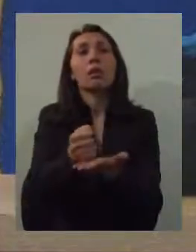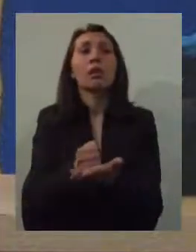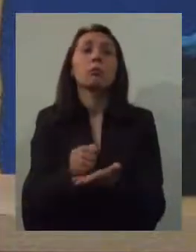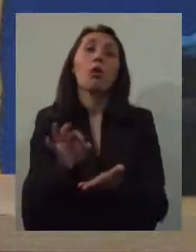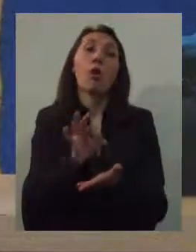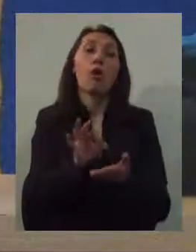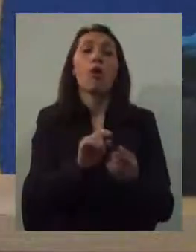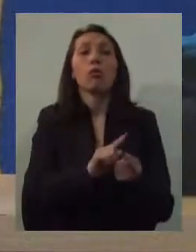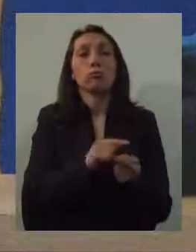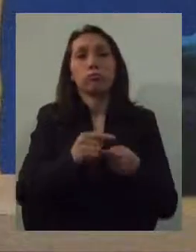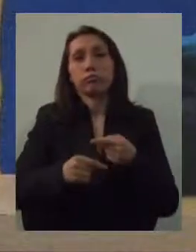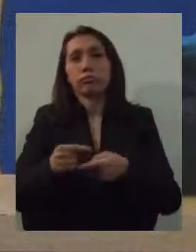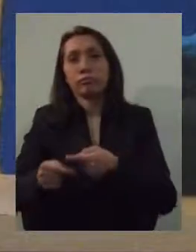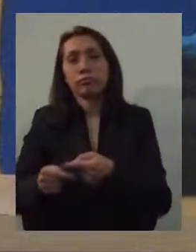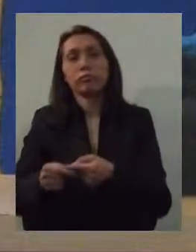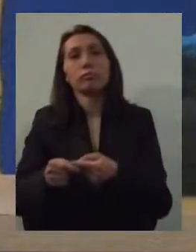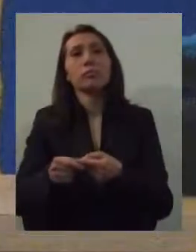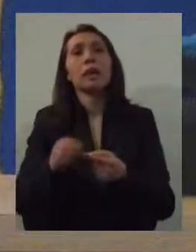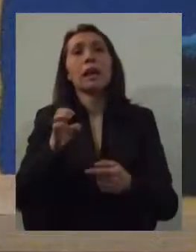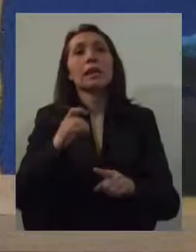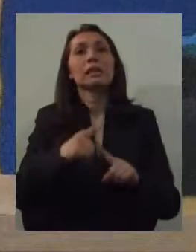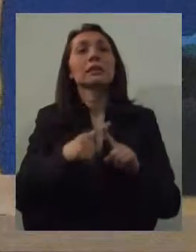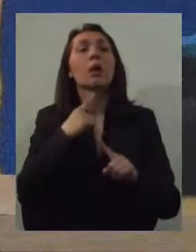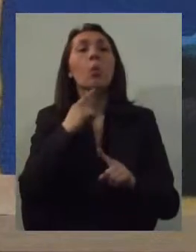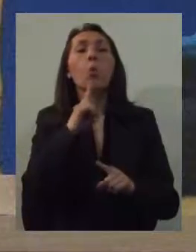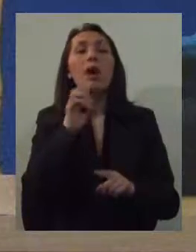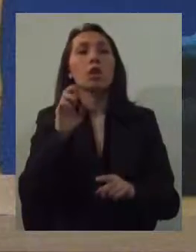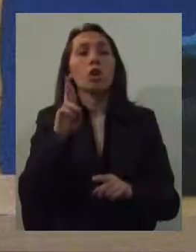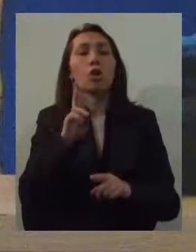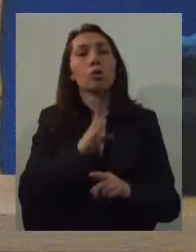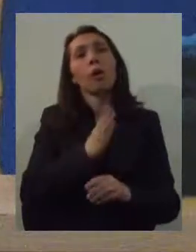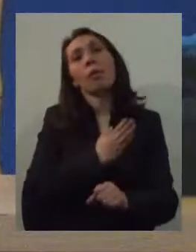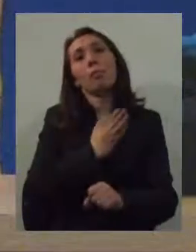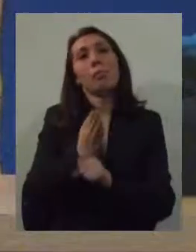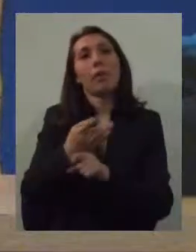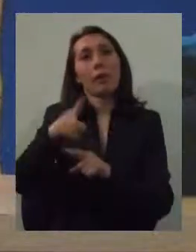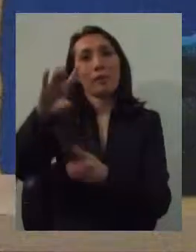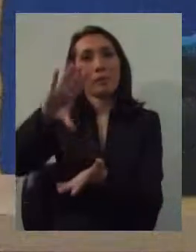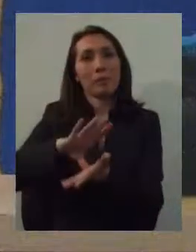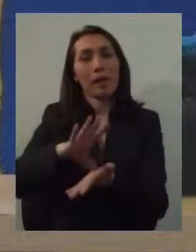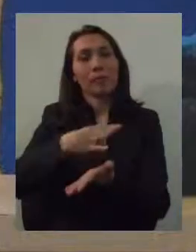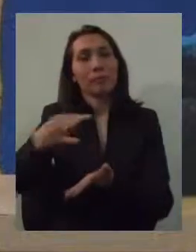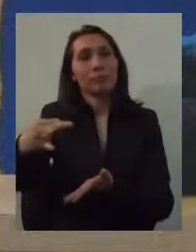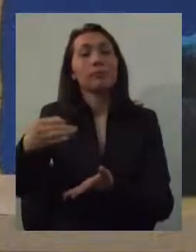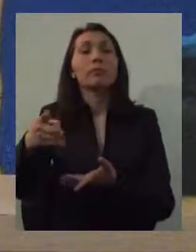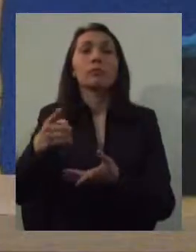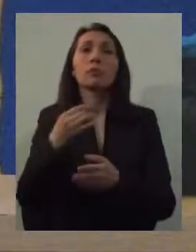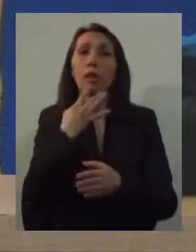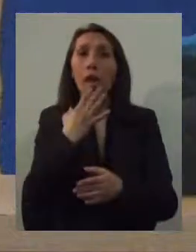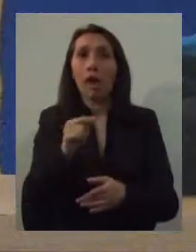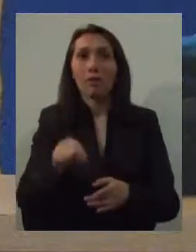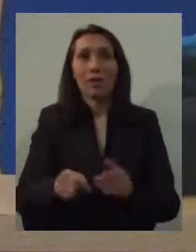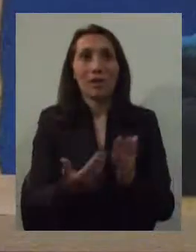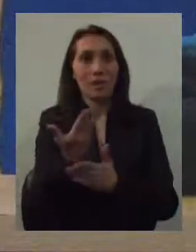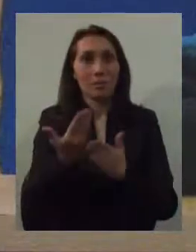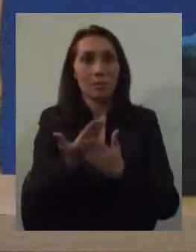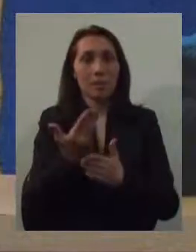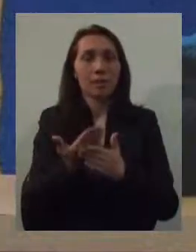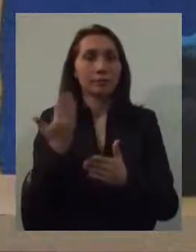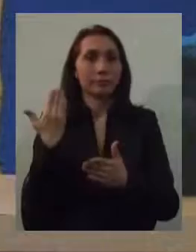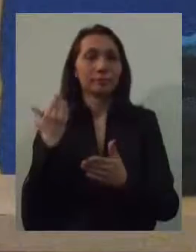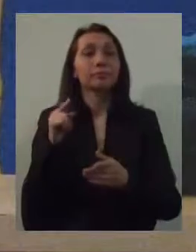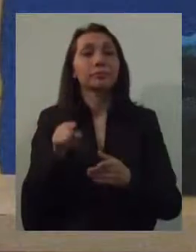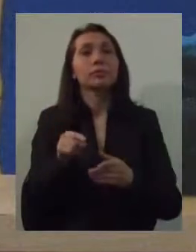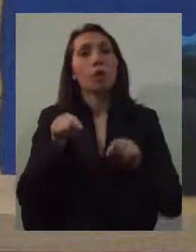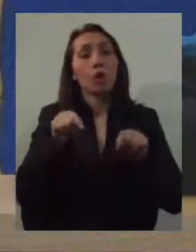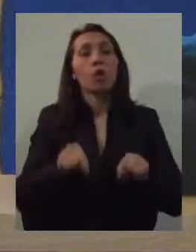por el procedimiento del exequatur, y del cual se ha hablado también esta mañana. Hoy en día